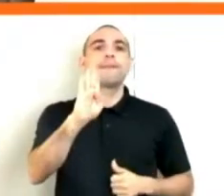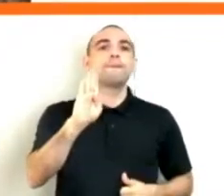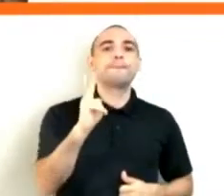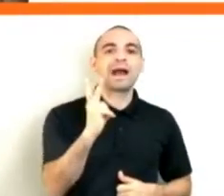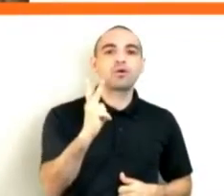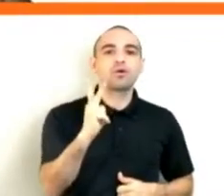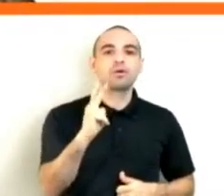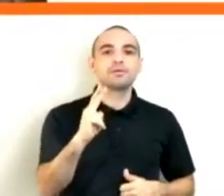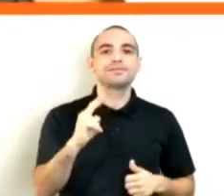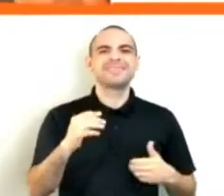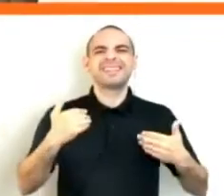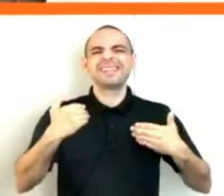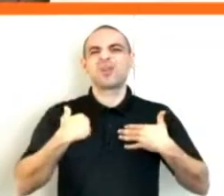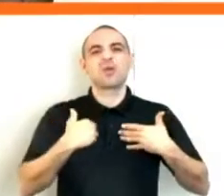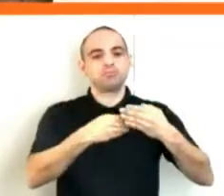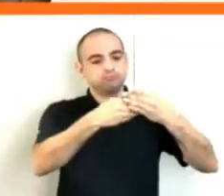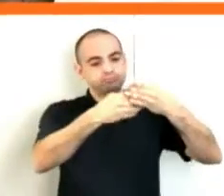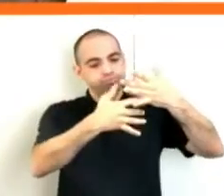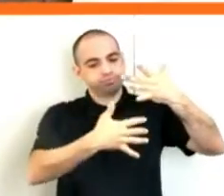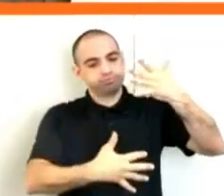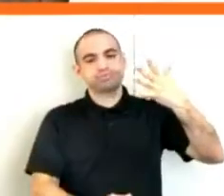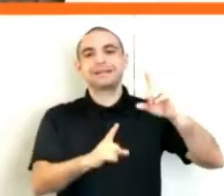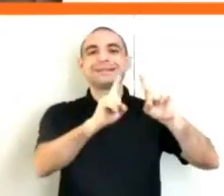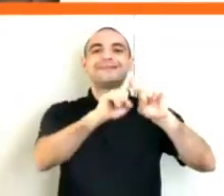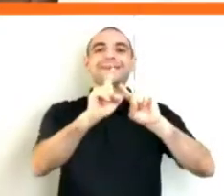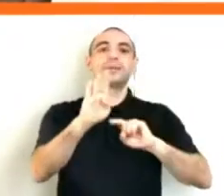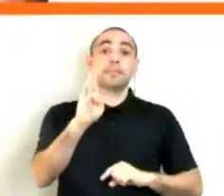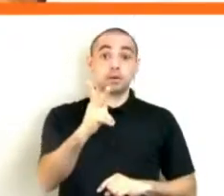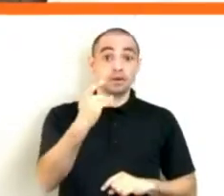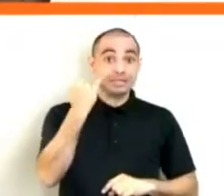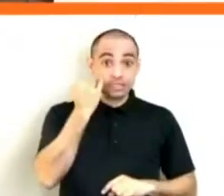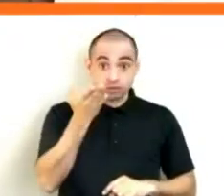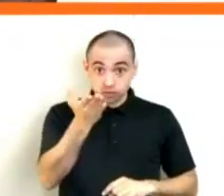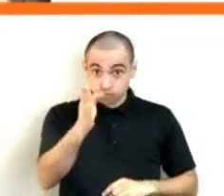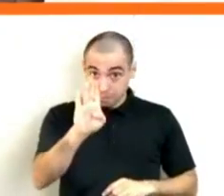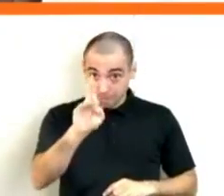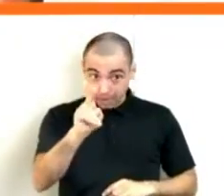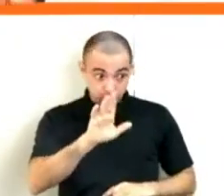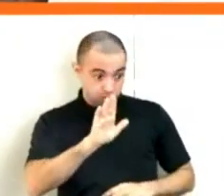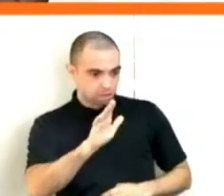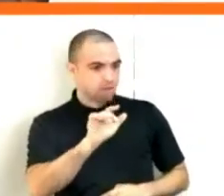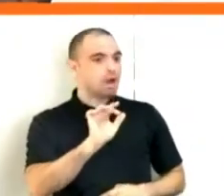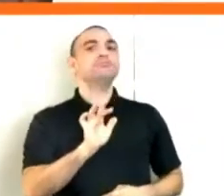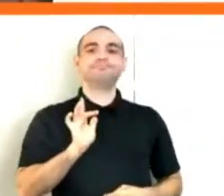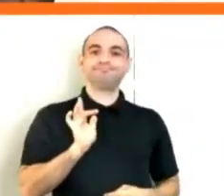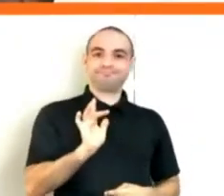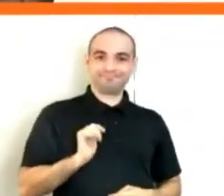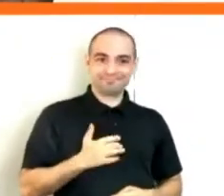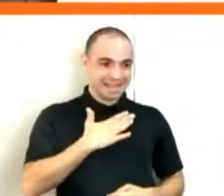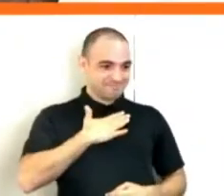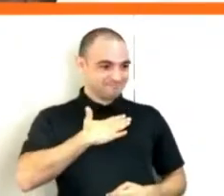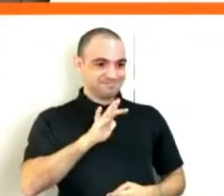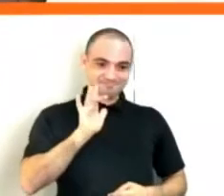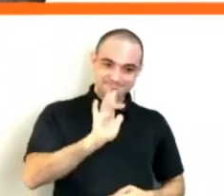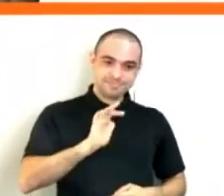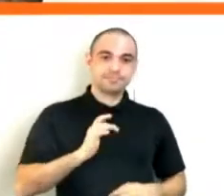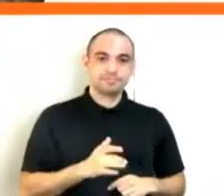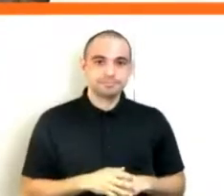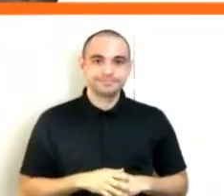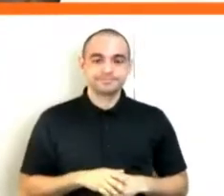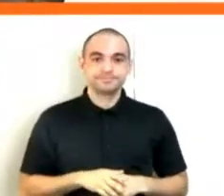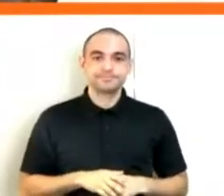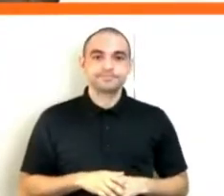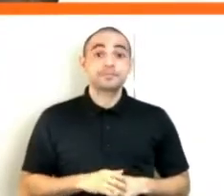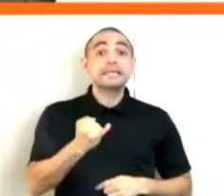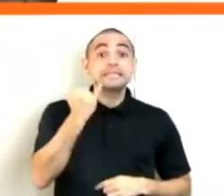una lista de un sinnúmero de bancos. Si su banco aparece ahí, usted simplemente escoge el banco de su institución bancaria. Si usted escoge